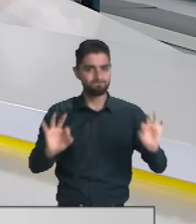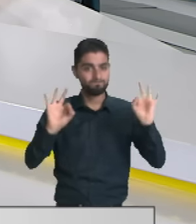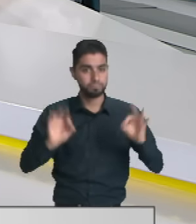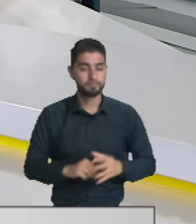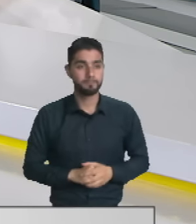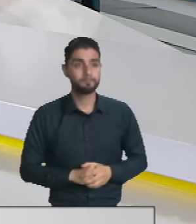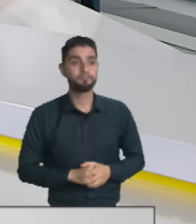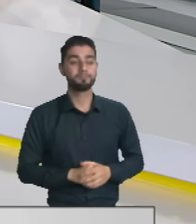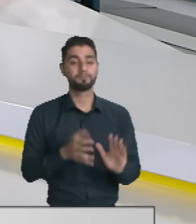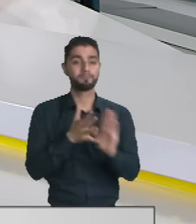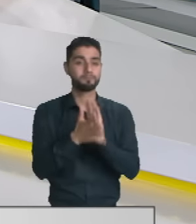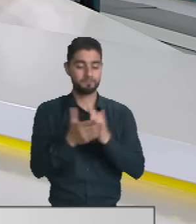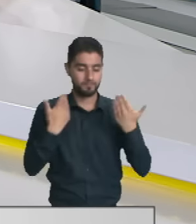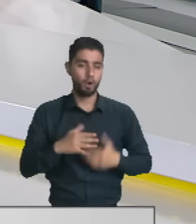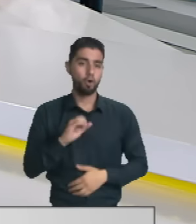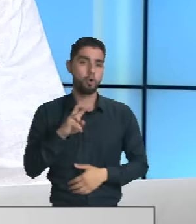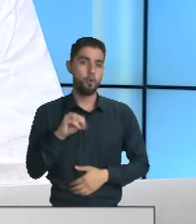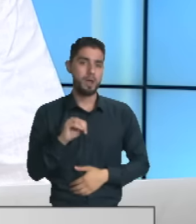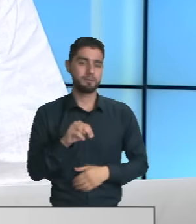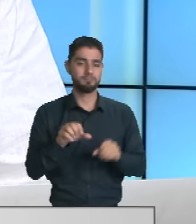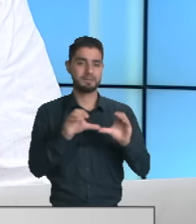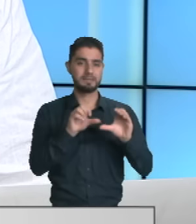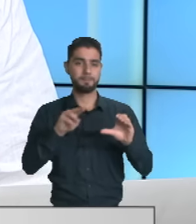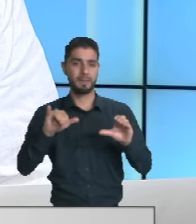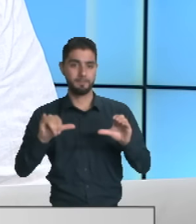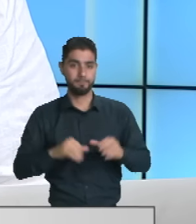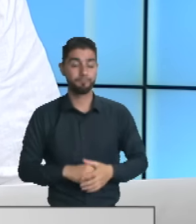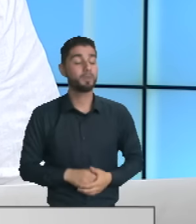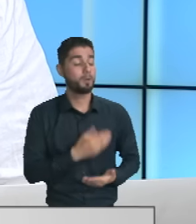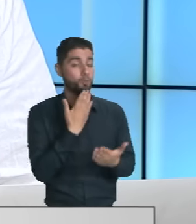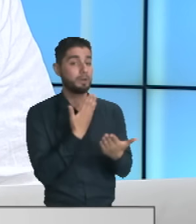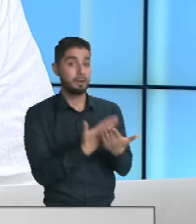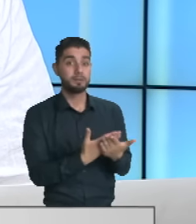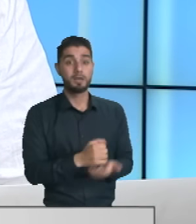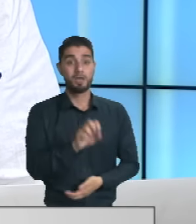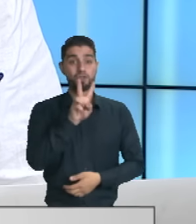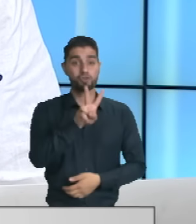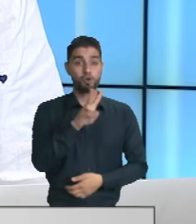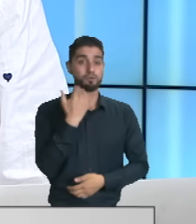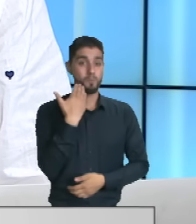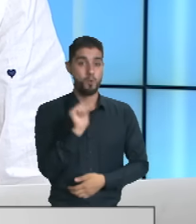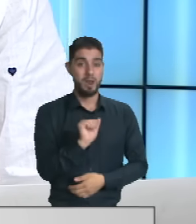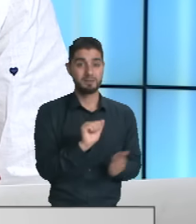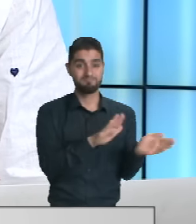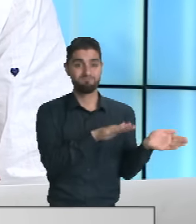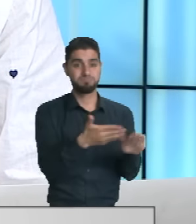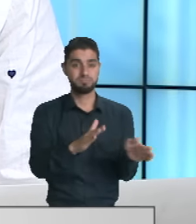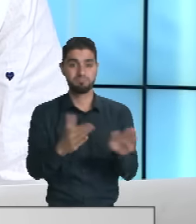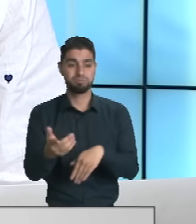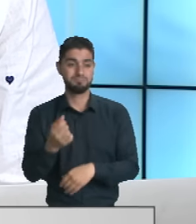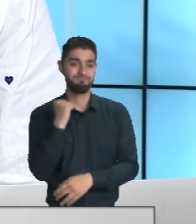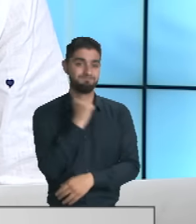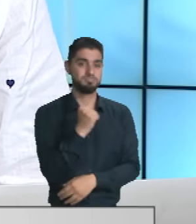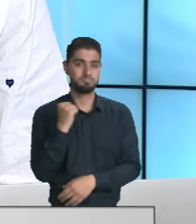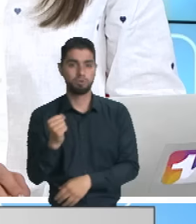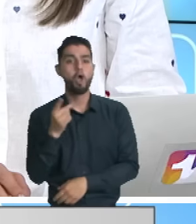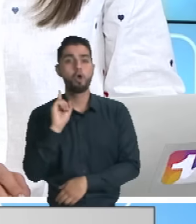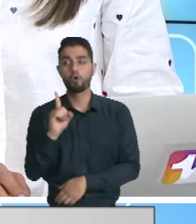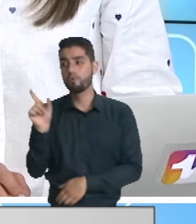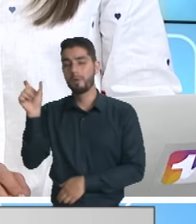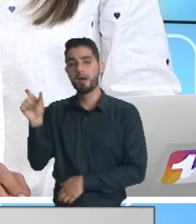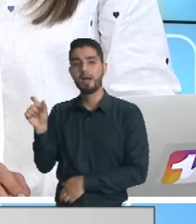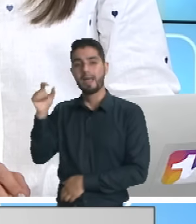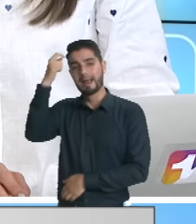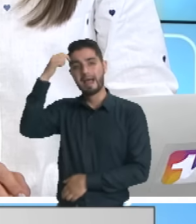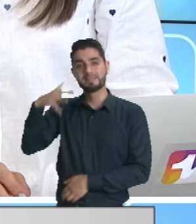Noticentro 1 CMI. Juan Armando, muchas gracias. 2 mujeres fueron asesinadas en las últimas horas por sicarios en Cartagena.